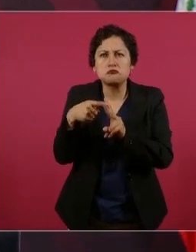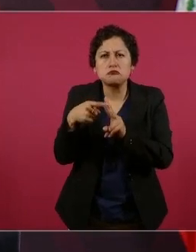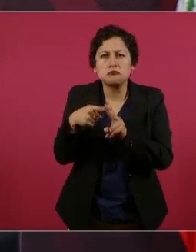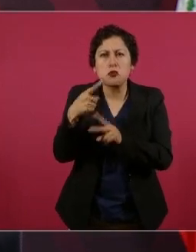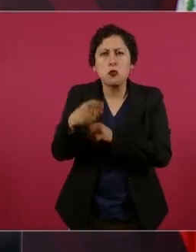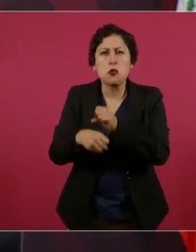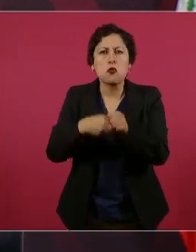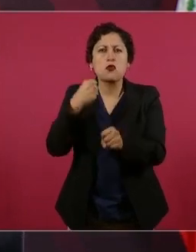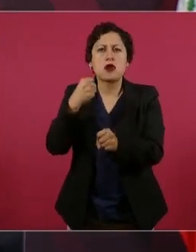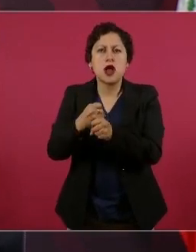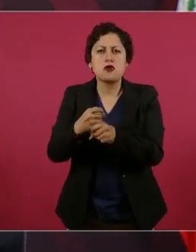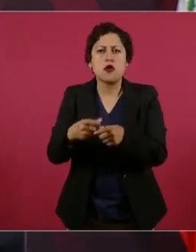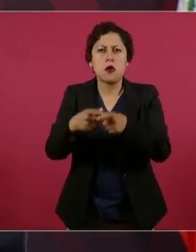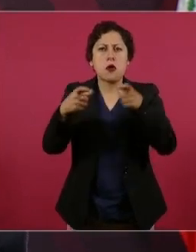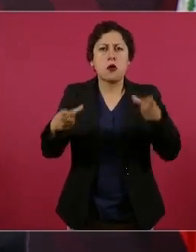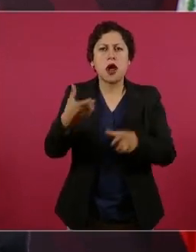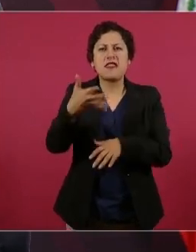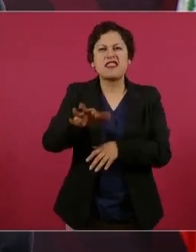10%.